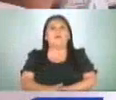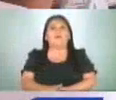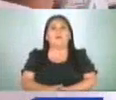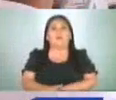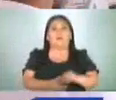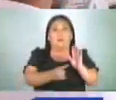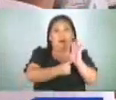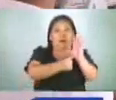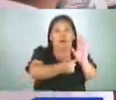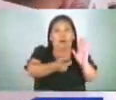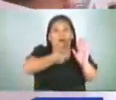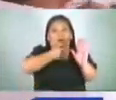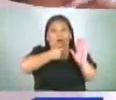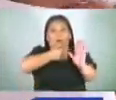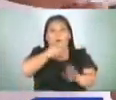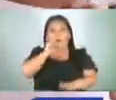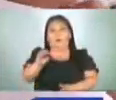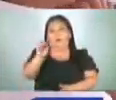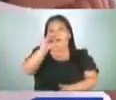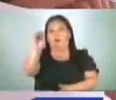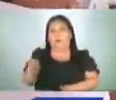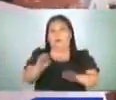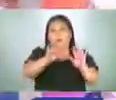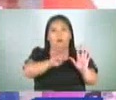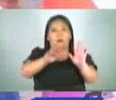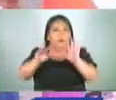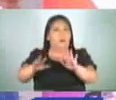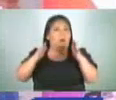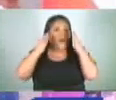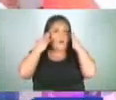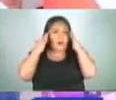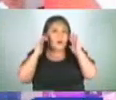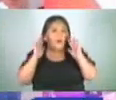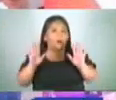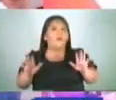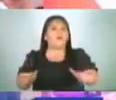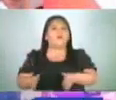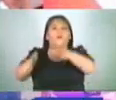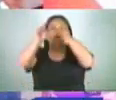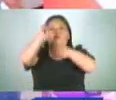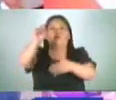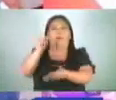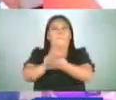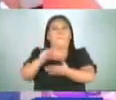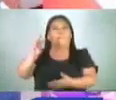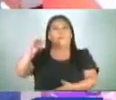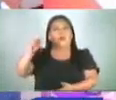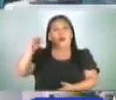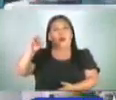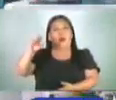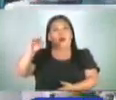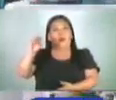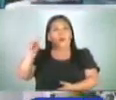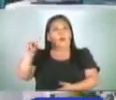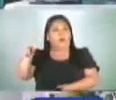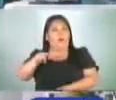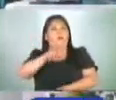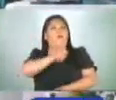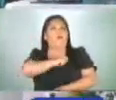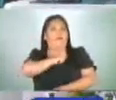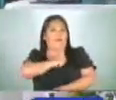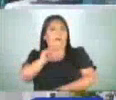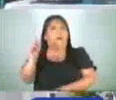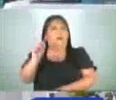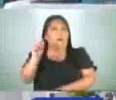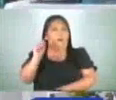reveló que el 93% desconoce que la Dirección General de Migración es la entidad encargada de emitir un